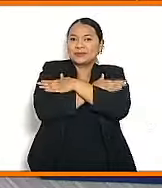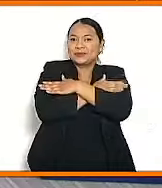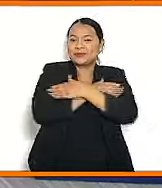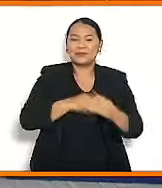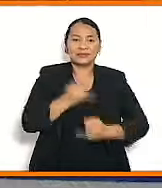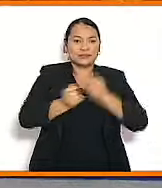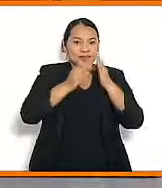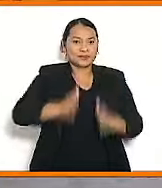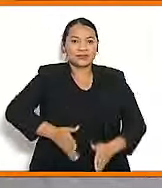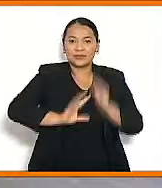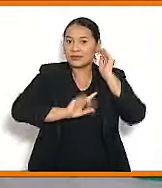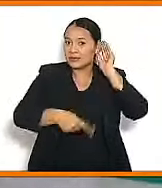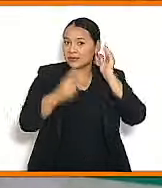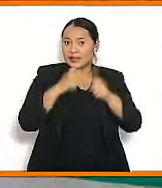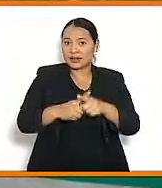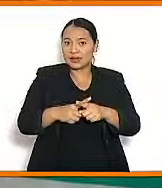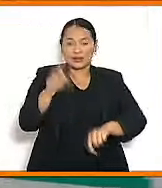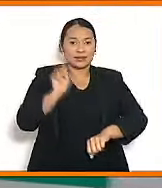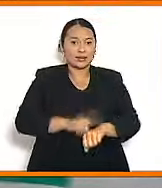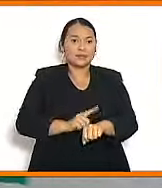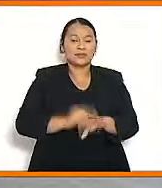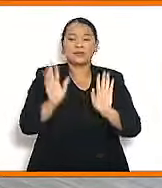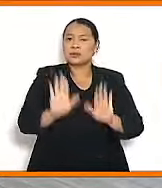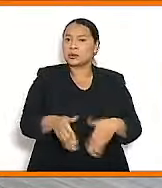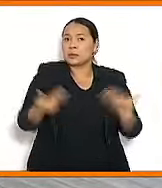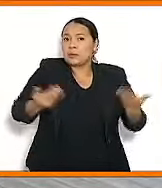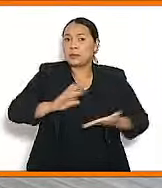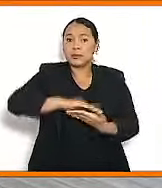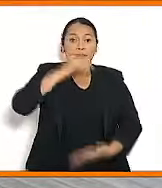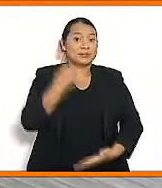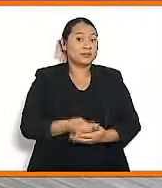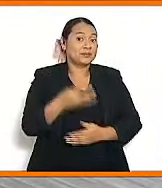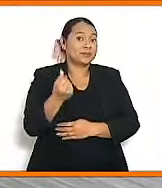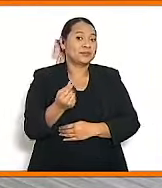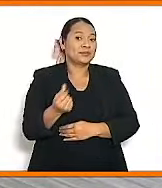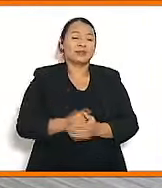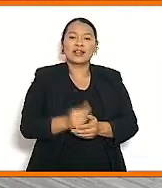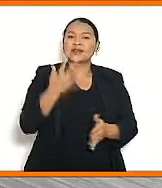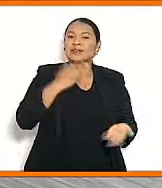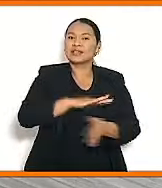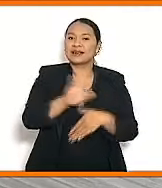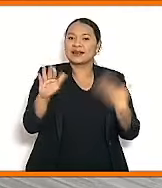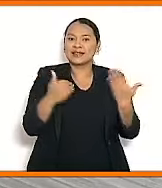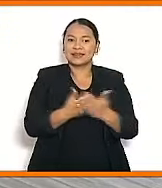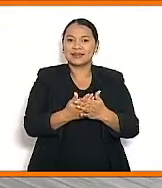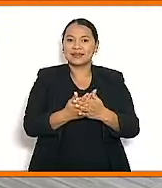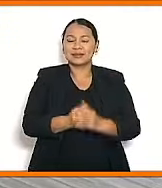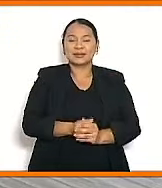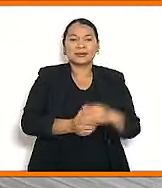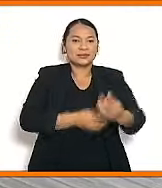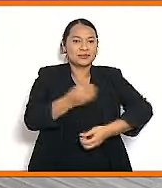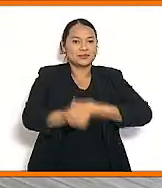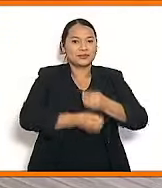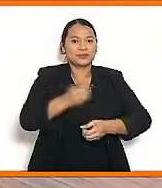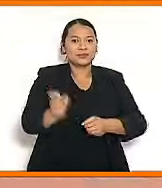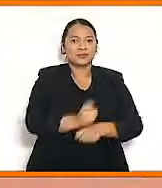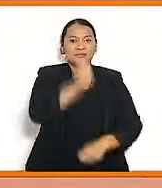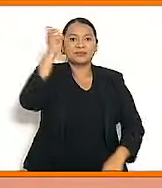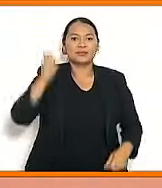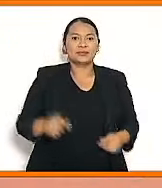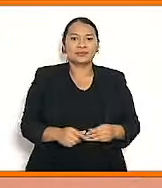jugador para MultiX, daremos a conocer cómo se multiplica tu dinero. Te deseamos mucha suerte porque la esfera ganadora